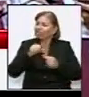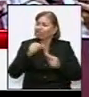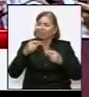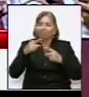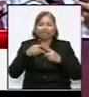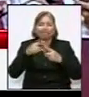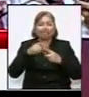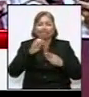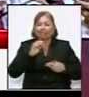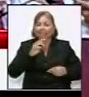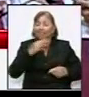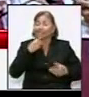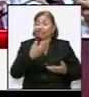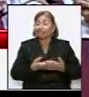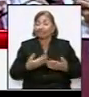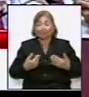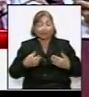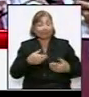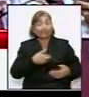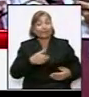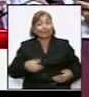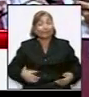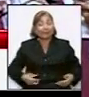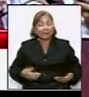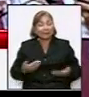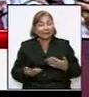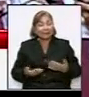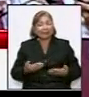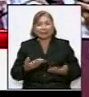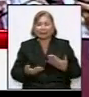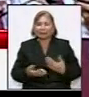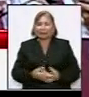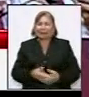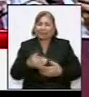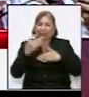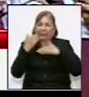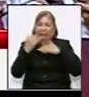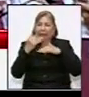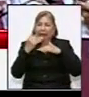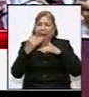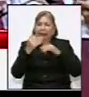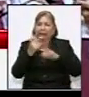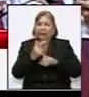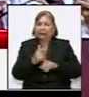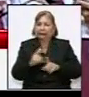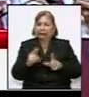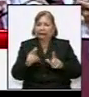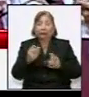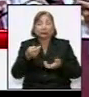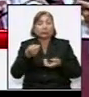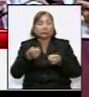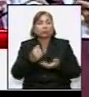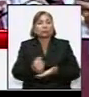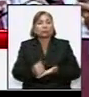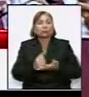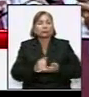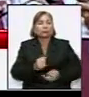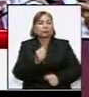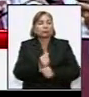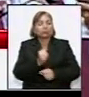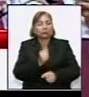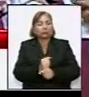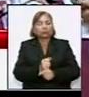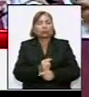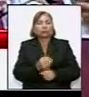de corrupción tengo que presidente es un poco también limitar la libertad o el derecho al trabajo de un profesional